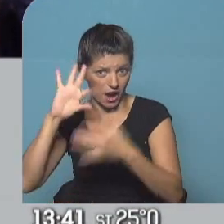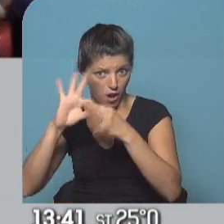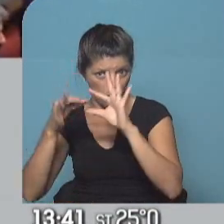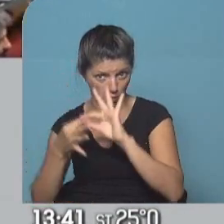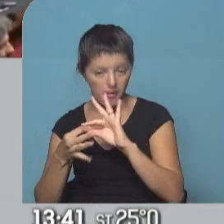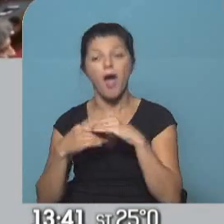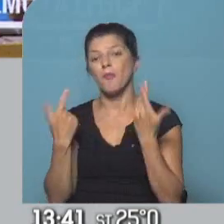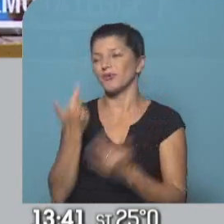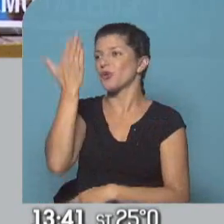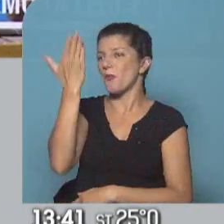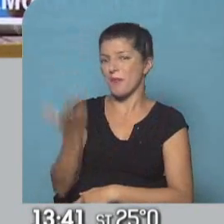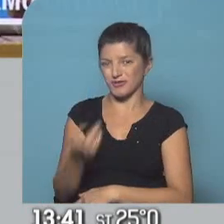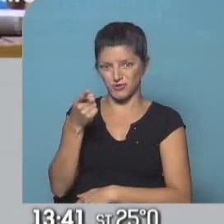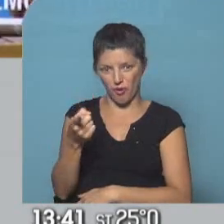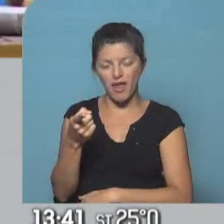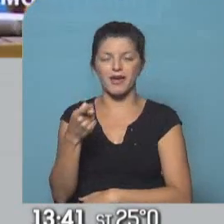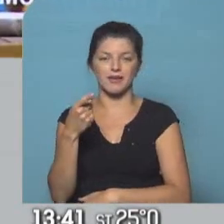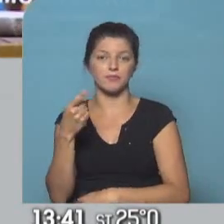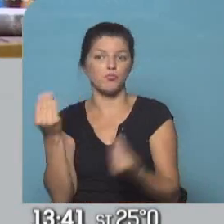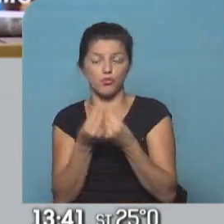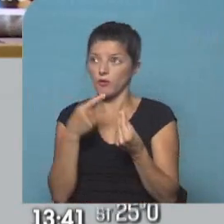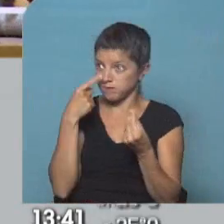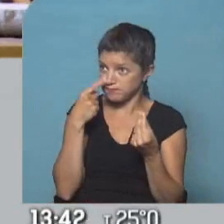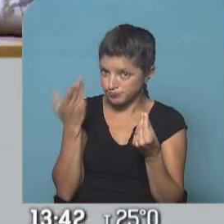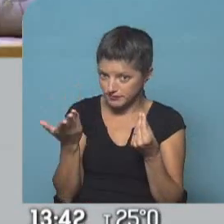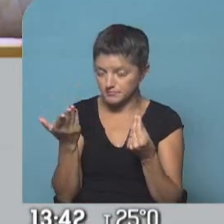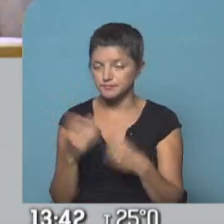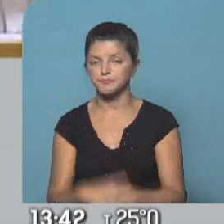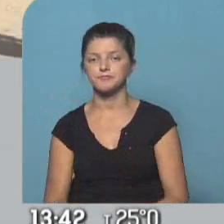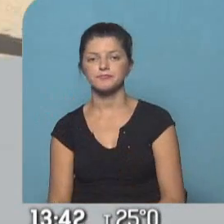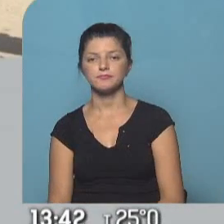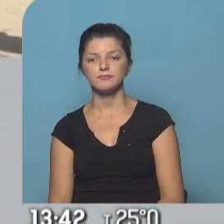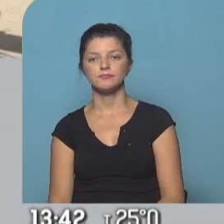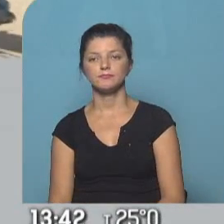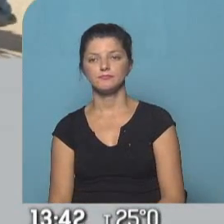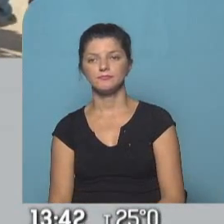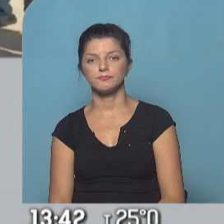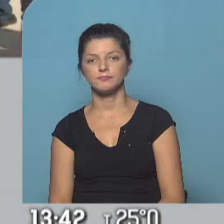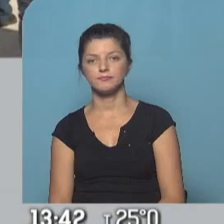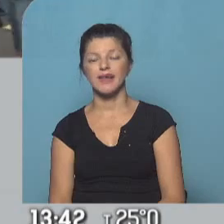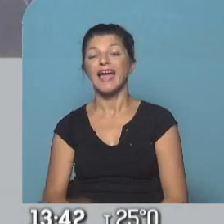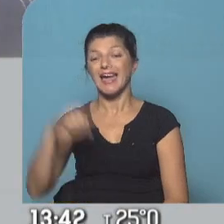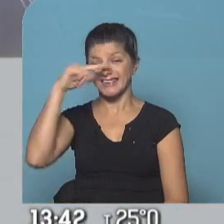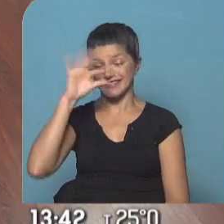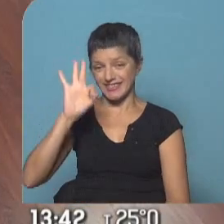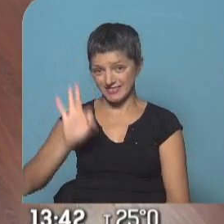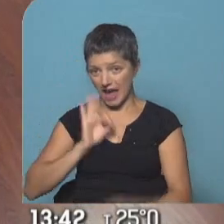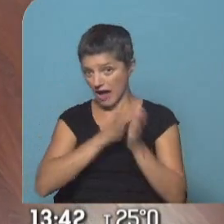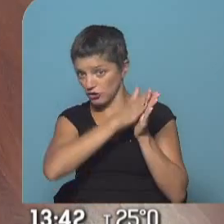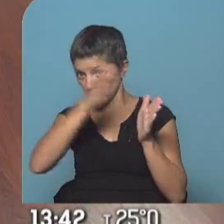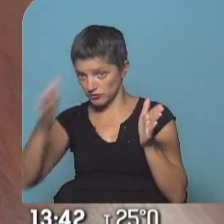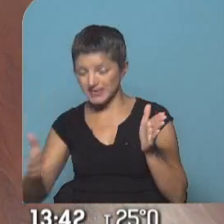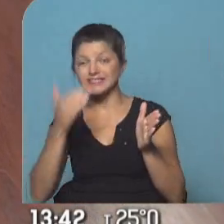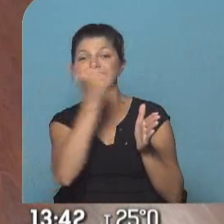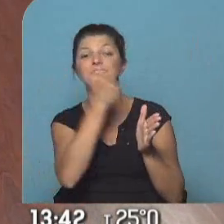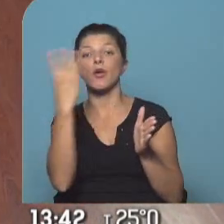una figura rutilante para muchos, en un país que ha tenido en 70 años 64 gobiernos.